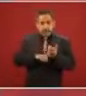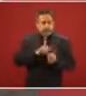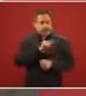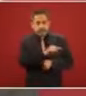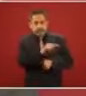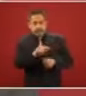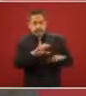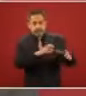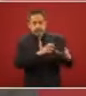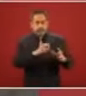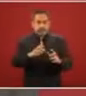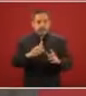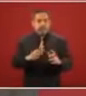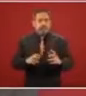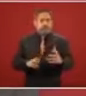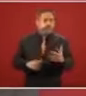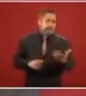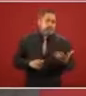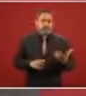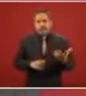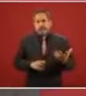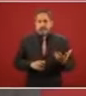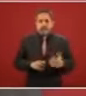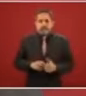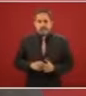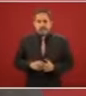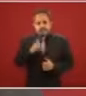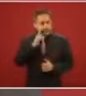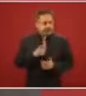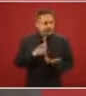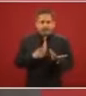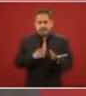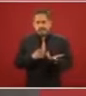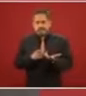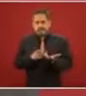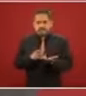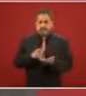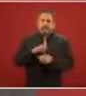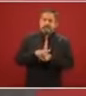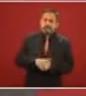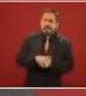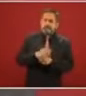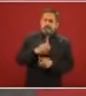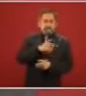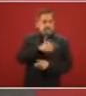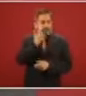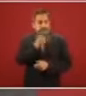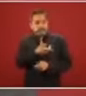para presionar